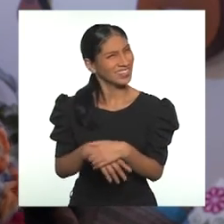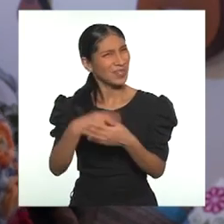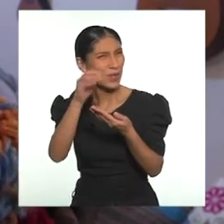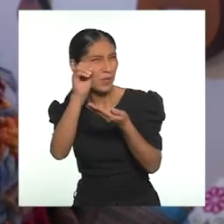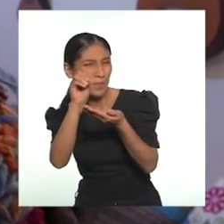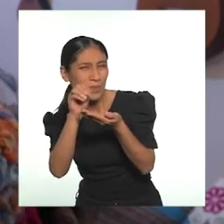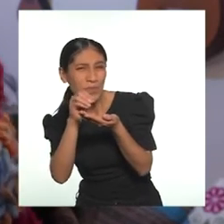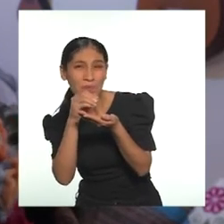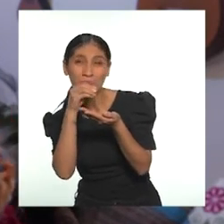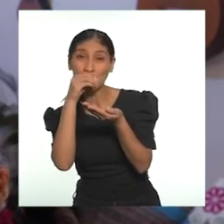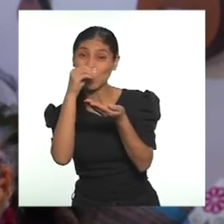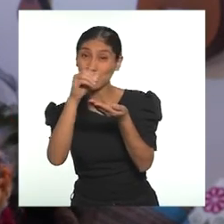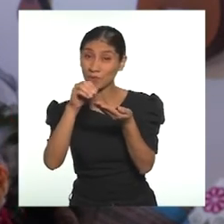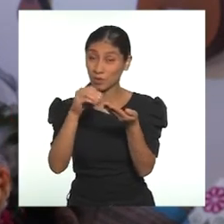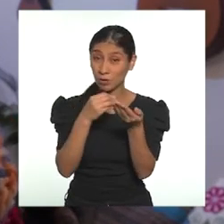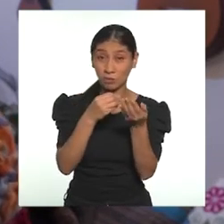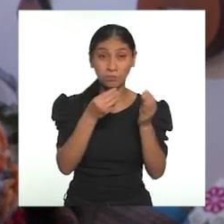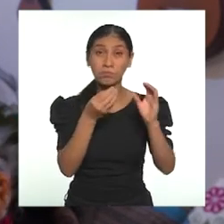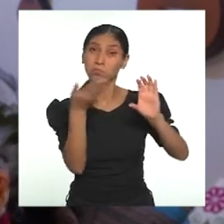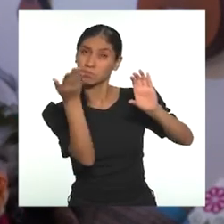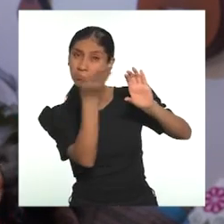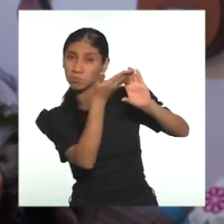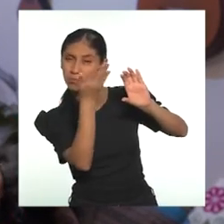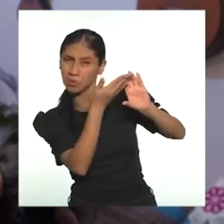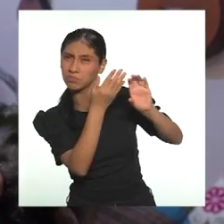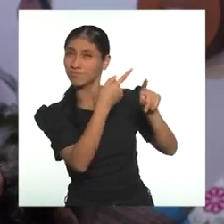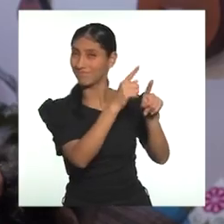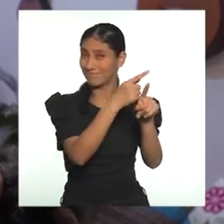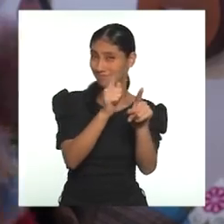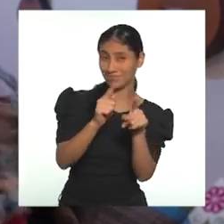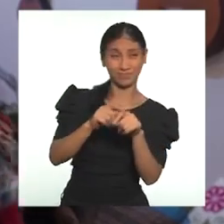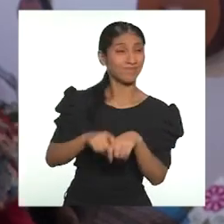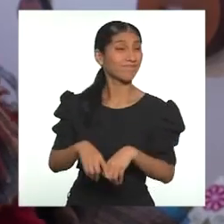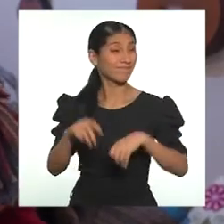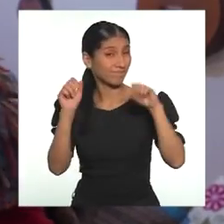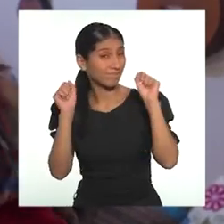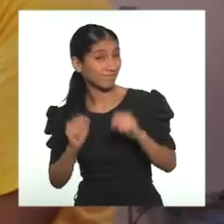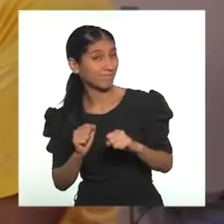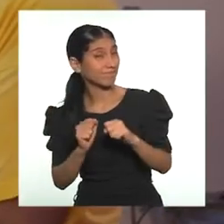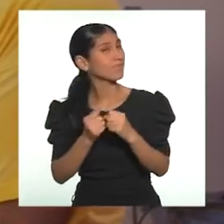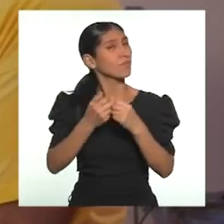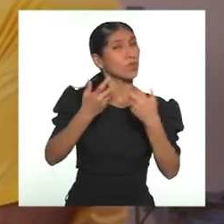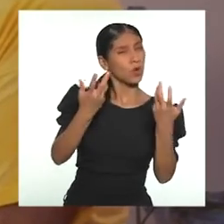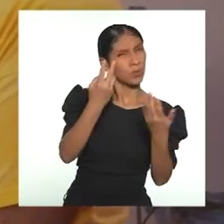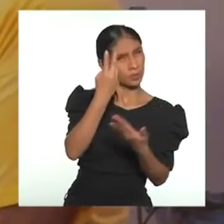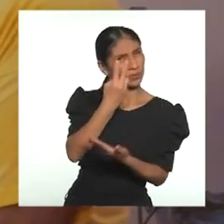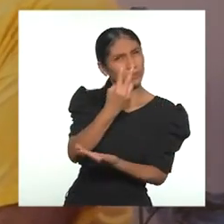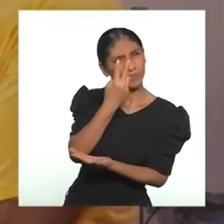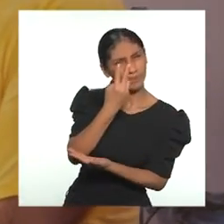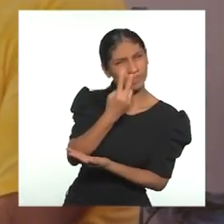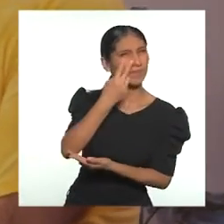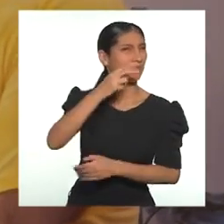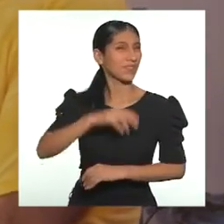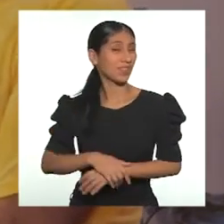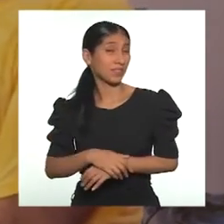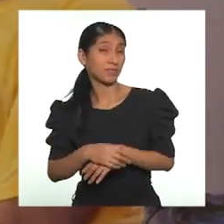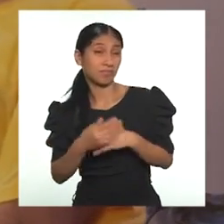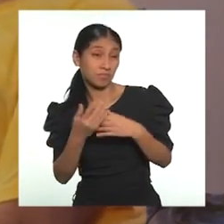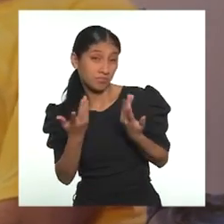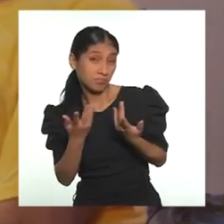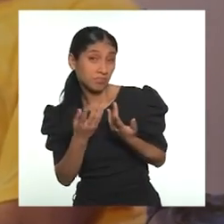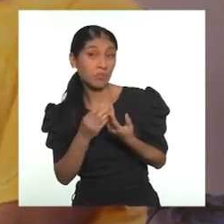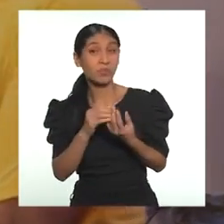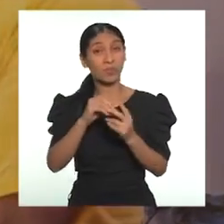¡Guau! Los alimentos se conservan de muchas formas. Sí. Y como vimos con